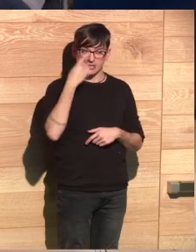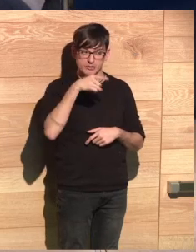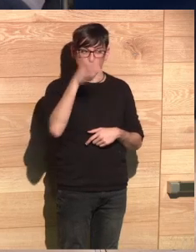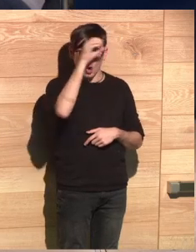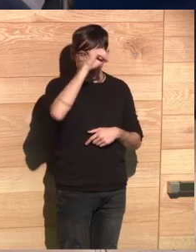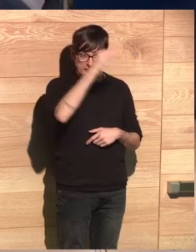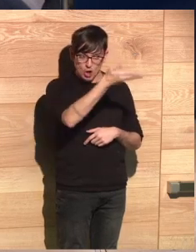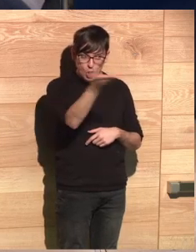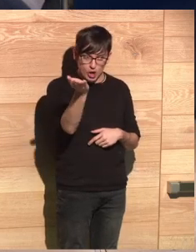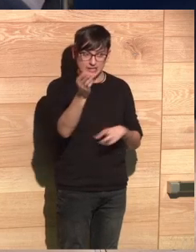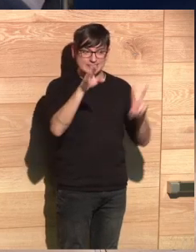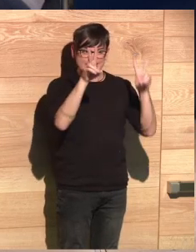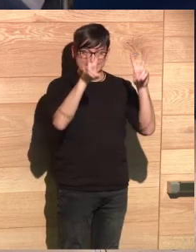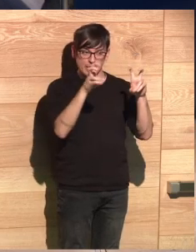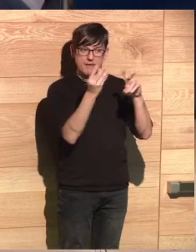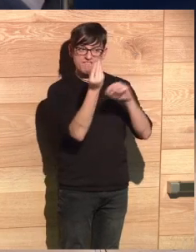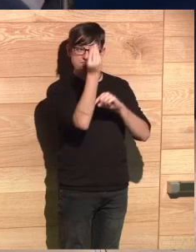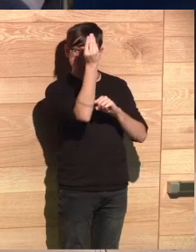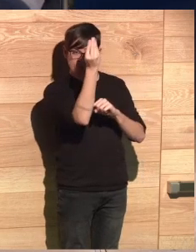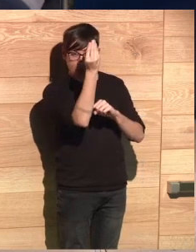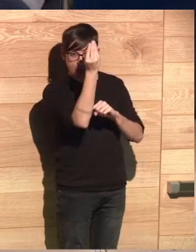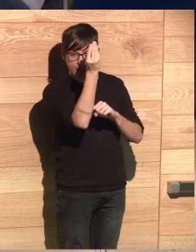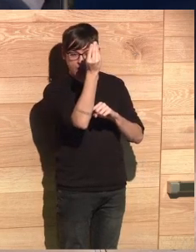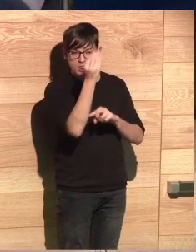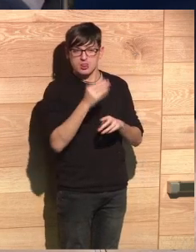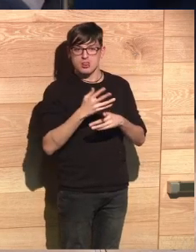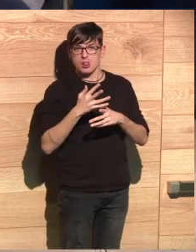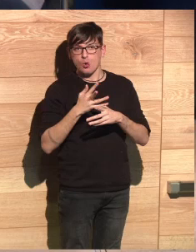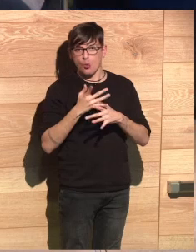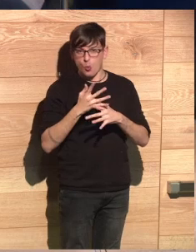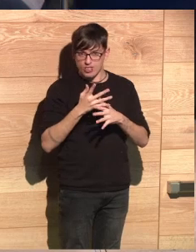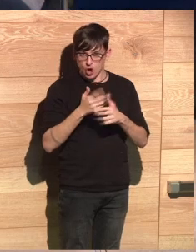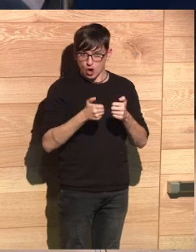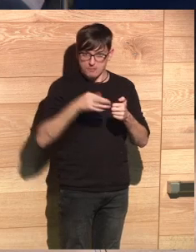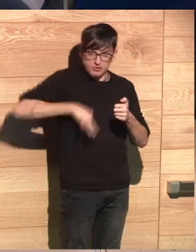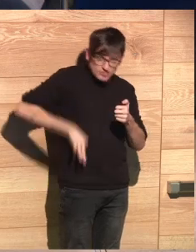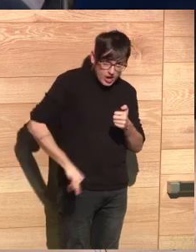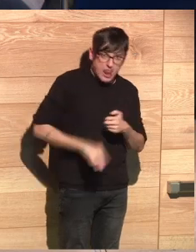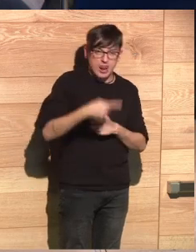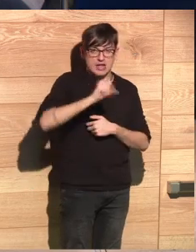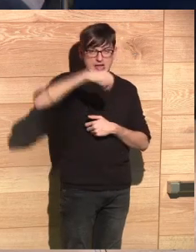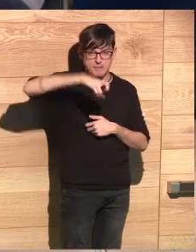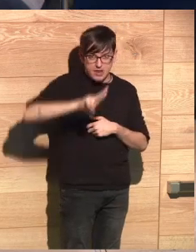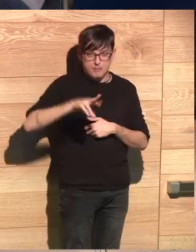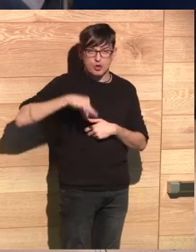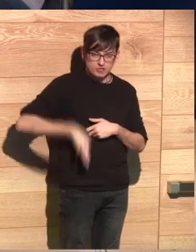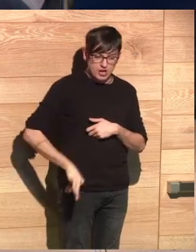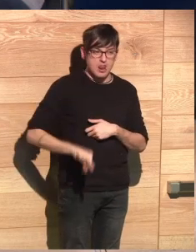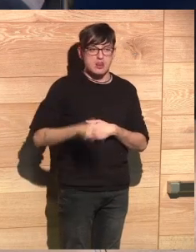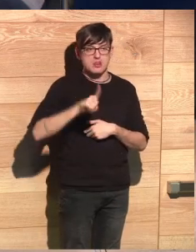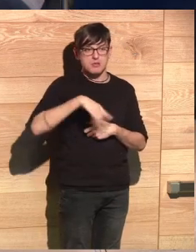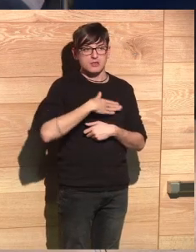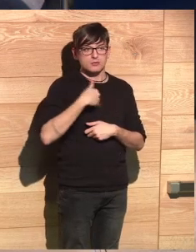vuestra opinión sobre la figura del gamer profesional. Para concretizar un poco más la pregunta y también poder darle un valor